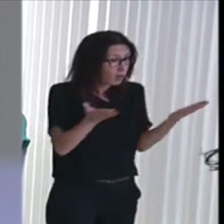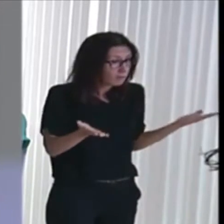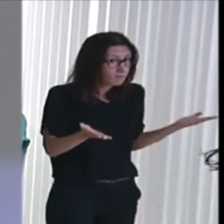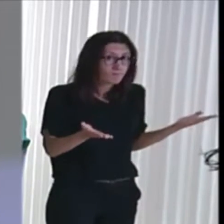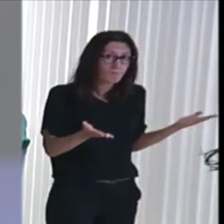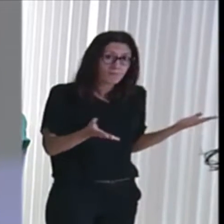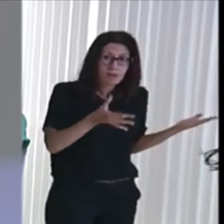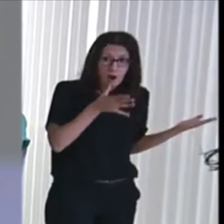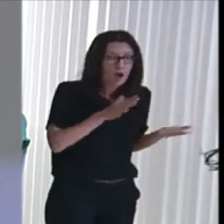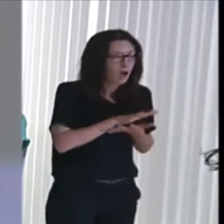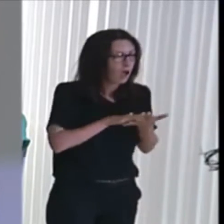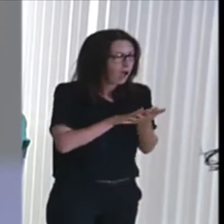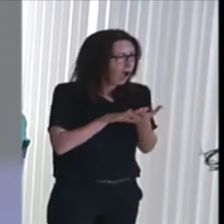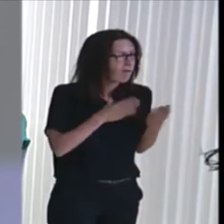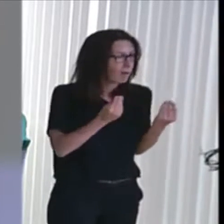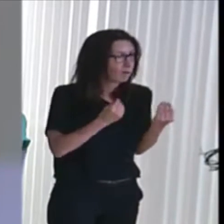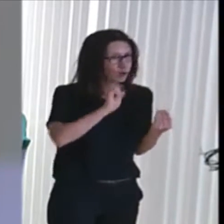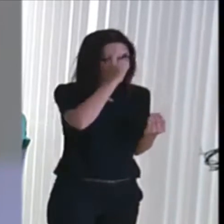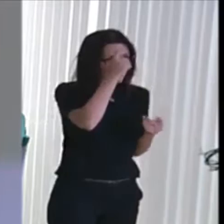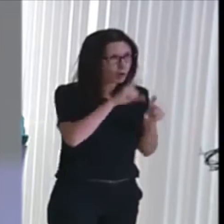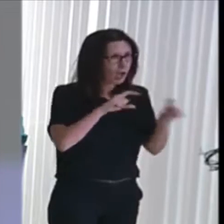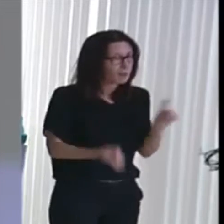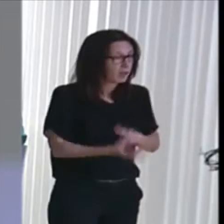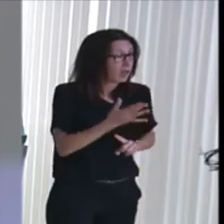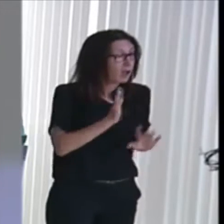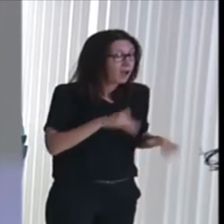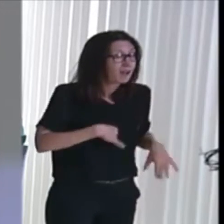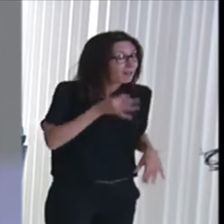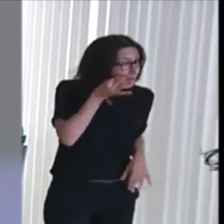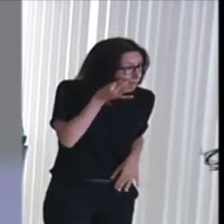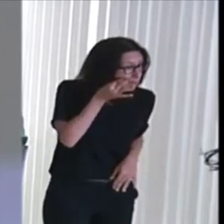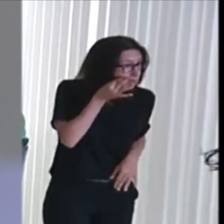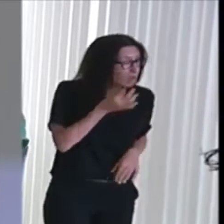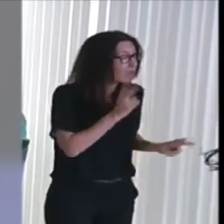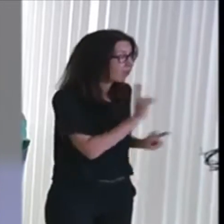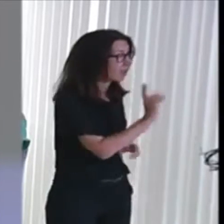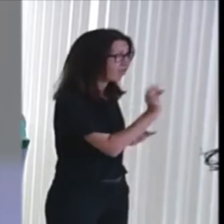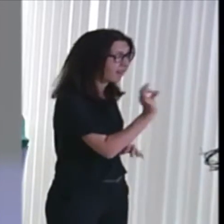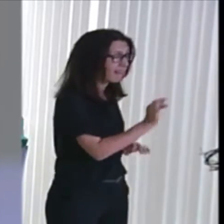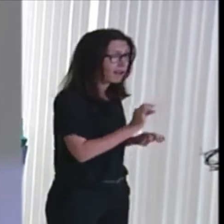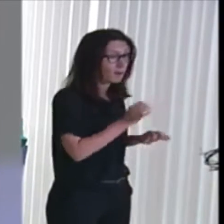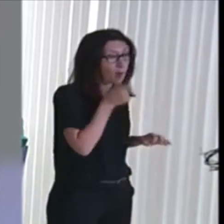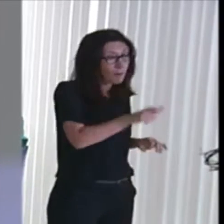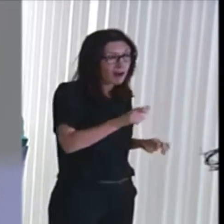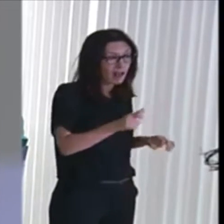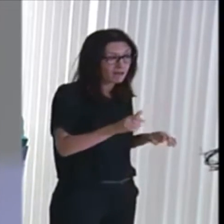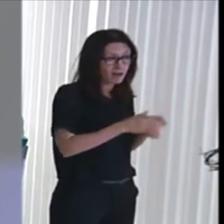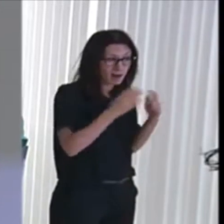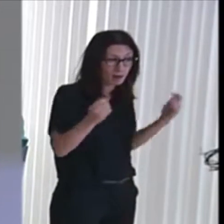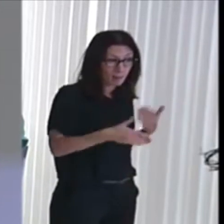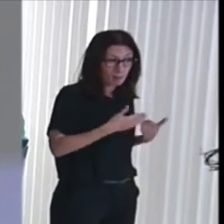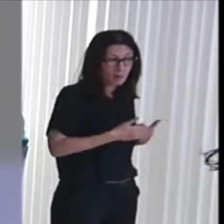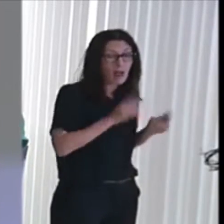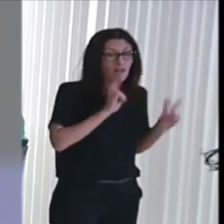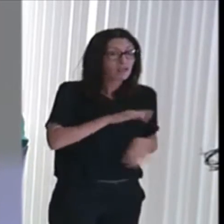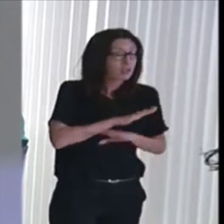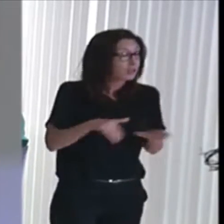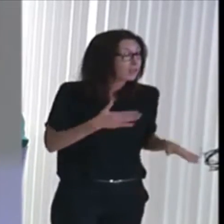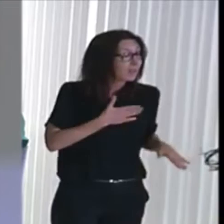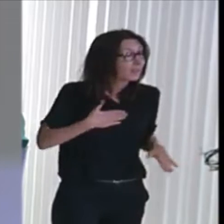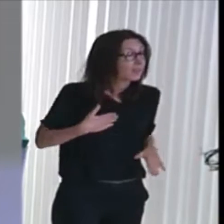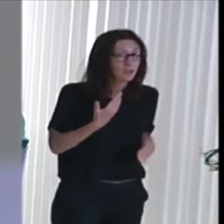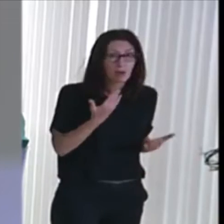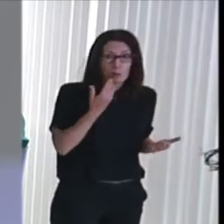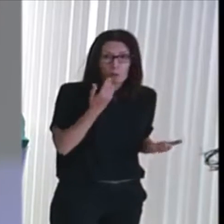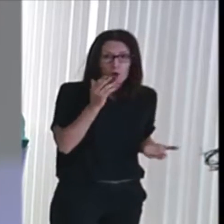que ahora se habla mucho de emprendimiento, uh-huh, pero realmente... Es la palabra de moda. Lo que quiere tu familia es que tengas un sueldo fijo a final de mes y te hipoteques, o sea,